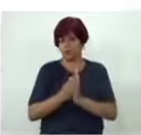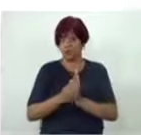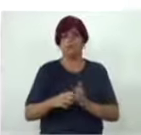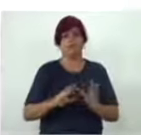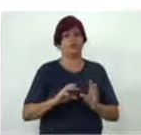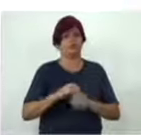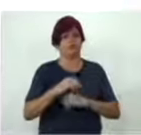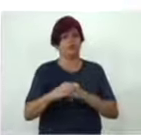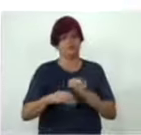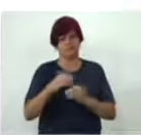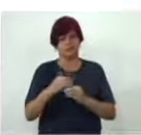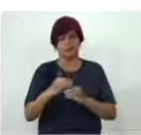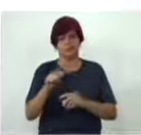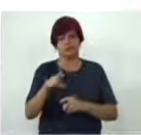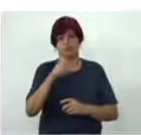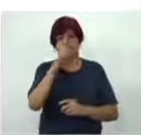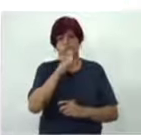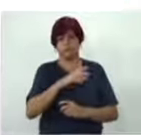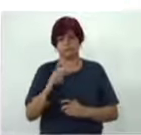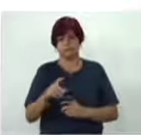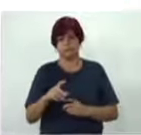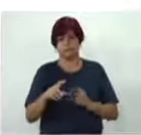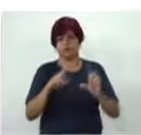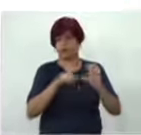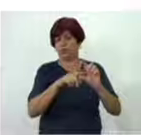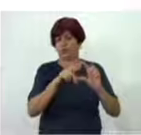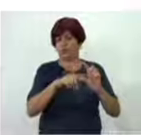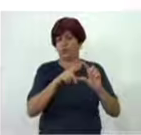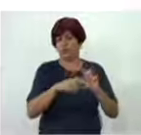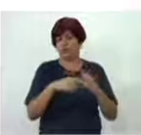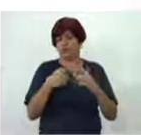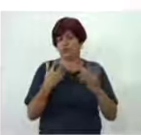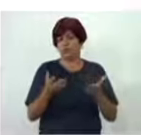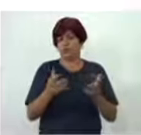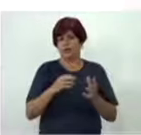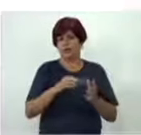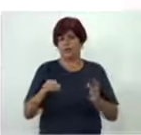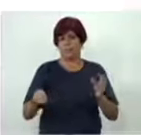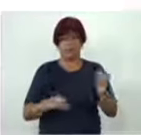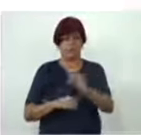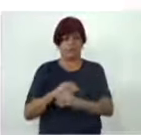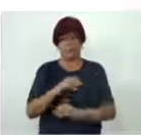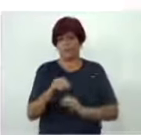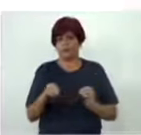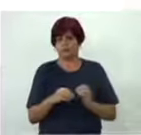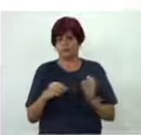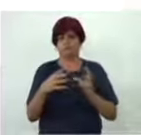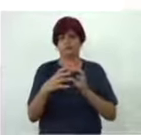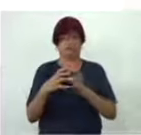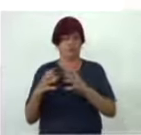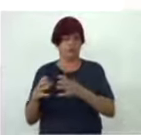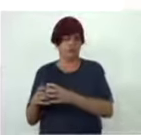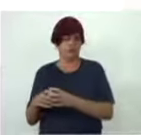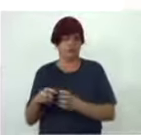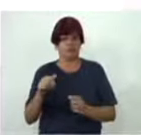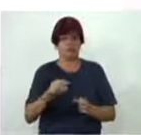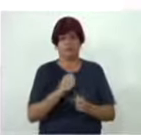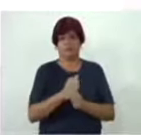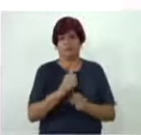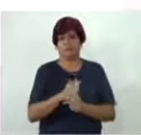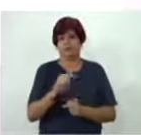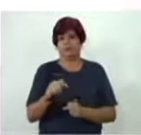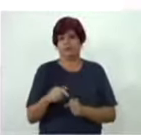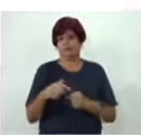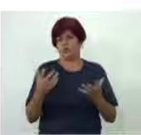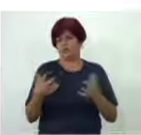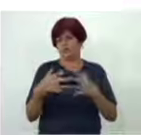que se trabajan en estas edades. Y un contenido muy identitario con la descomposición de conjuntos, que es lo que vamos a trabajar hoy, está